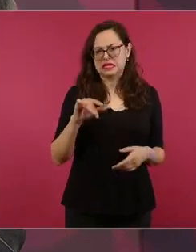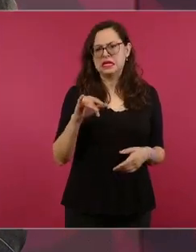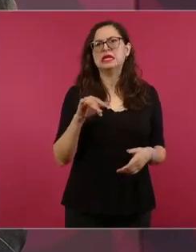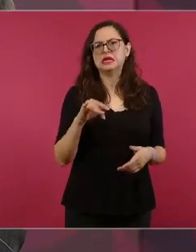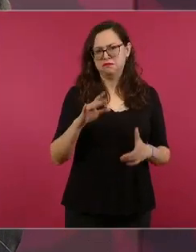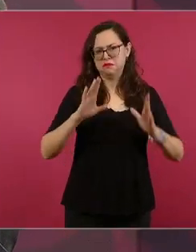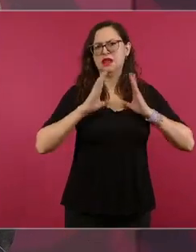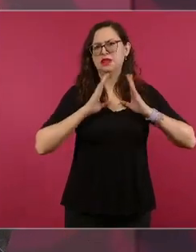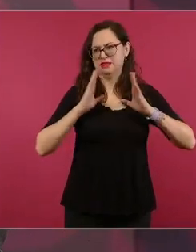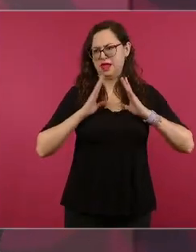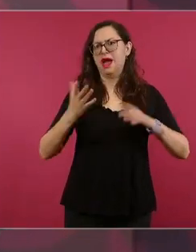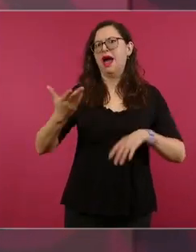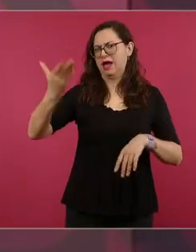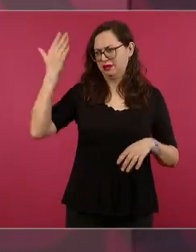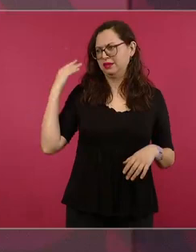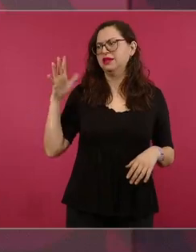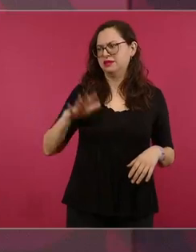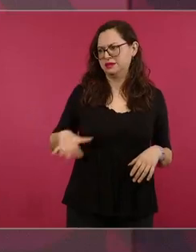pero no estaba